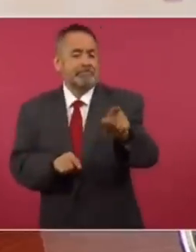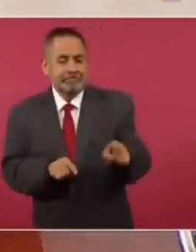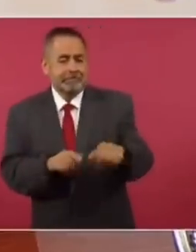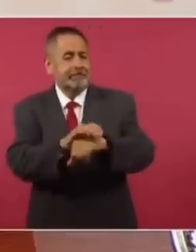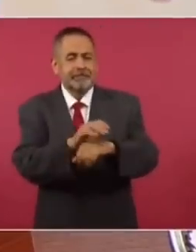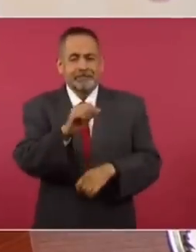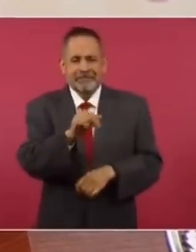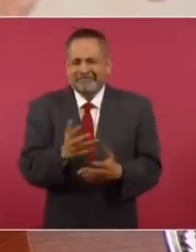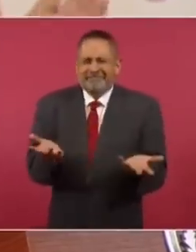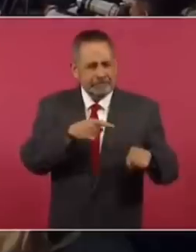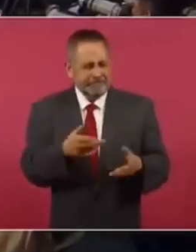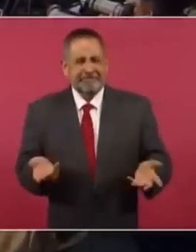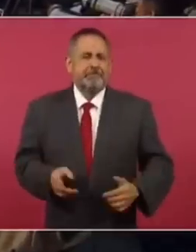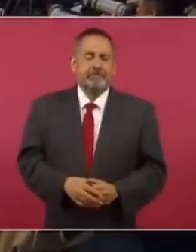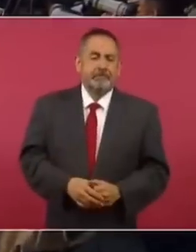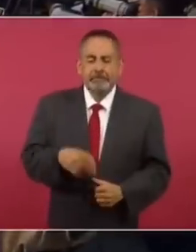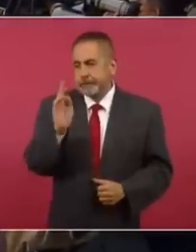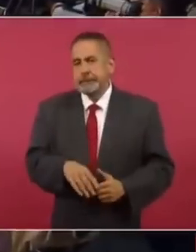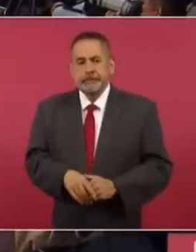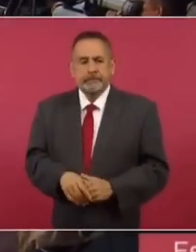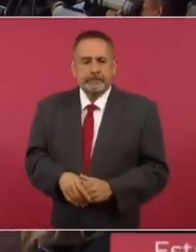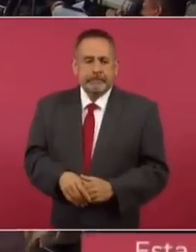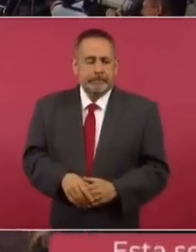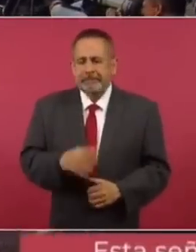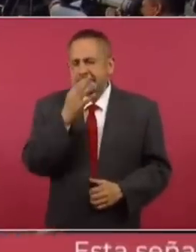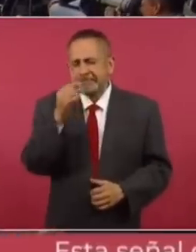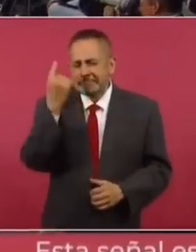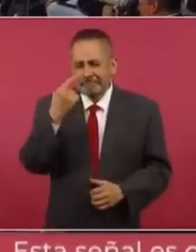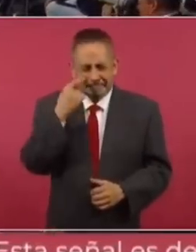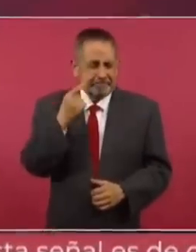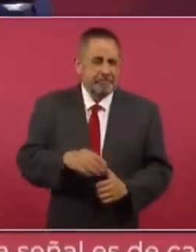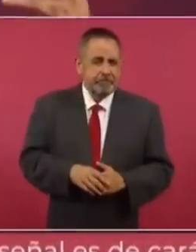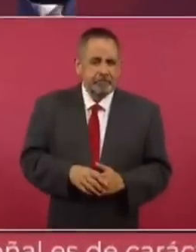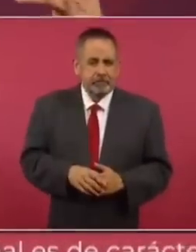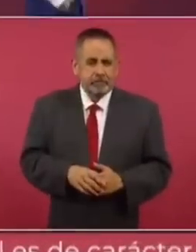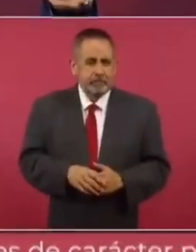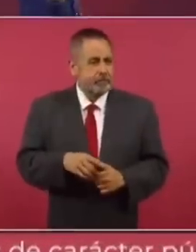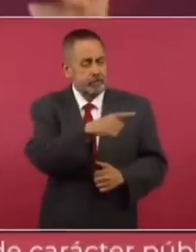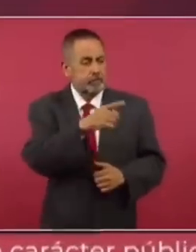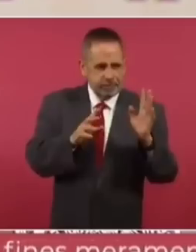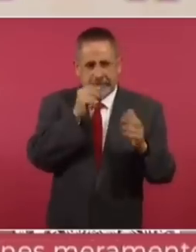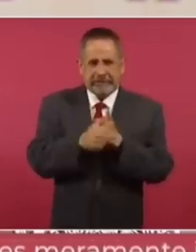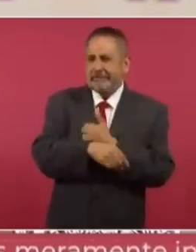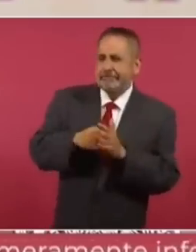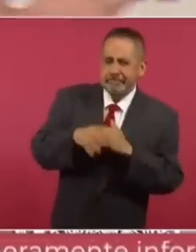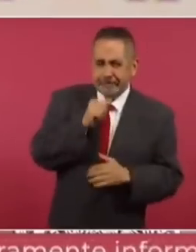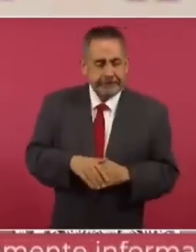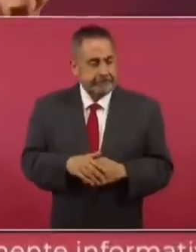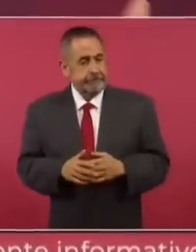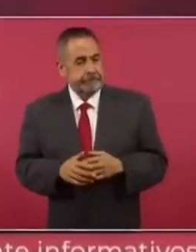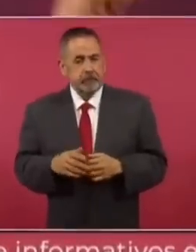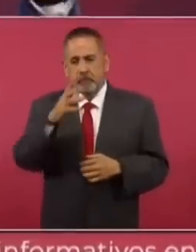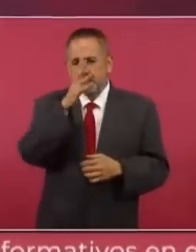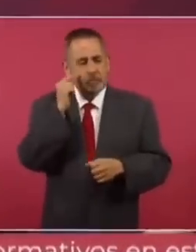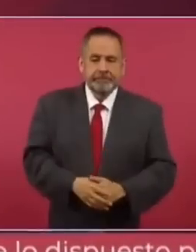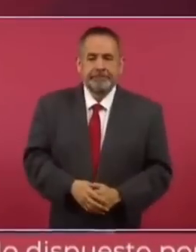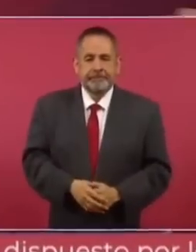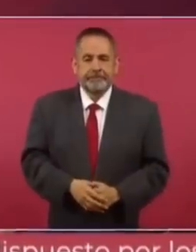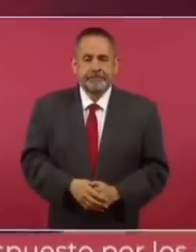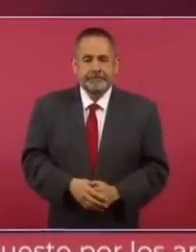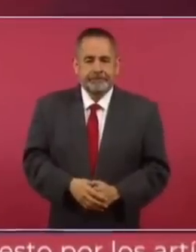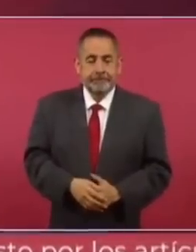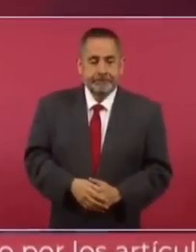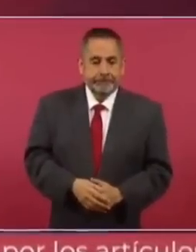de Andrés, ¿no? ¿Y? Pero bueno, es muy sencillo. Hay cosas que no se pueden ocultar en la vida. Y una que no se puede ocultar, pues es el dinero.